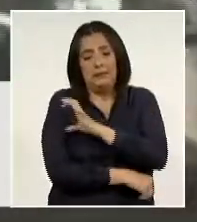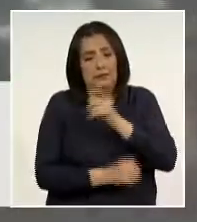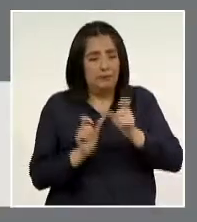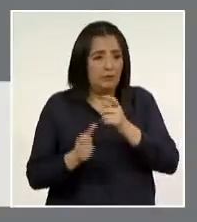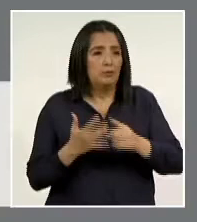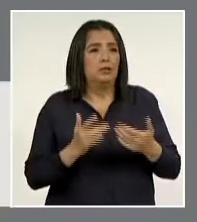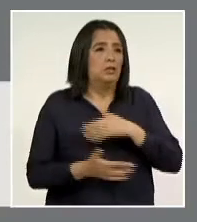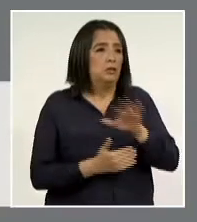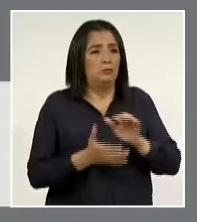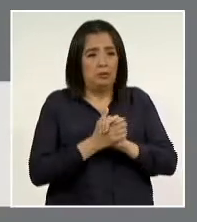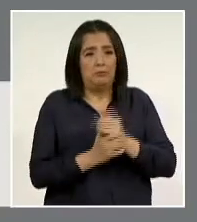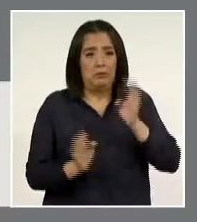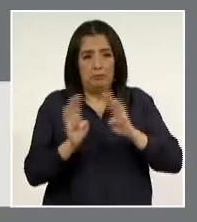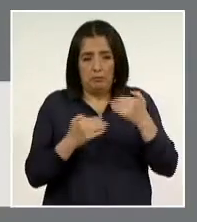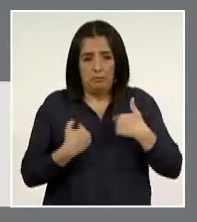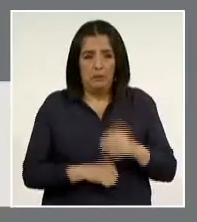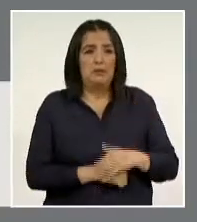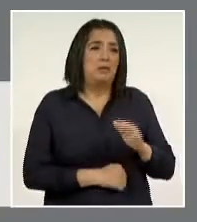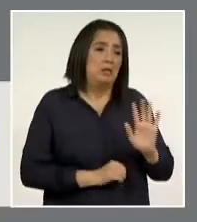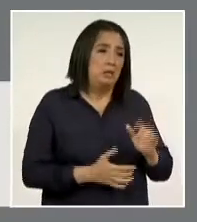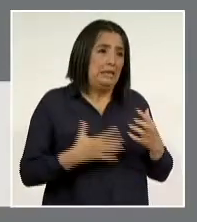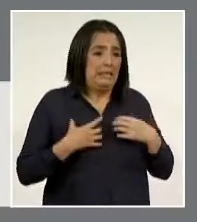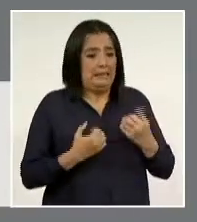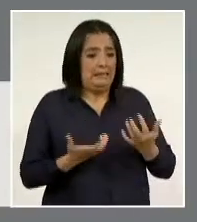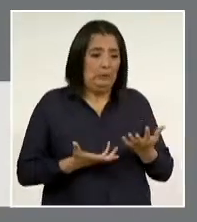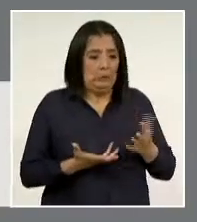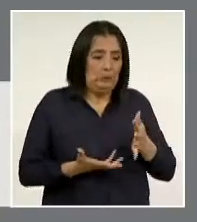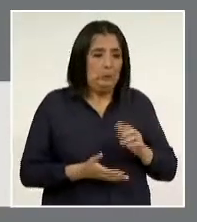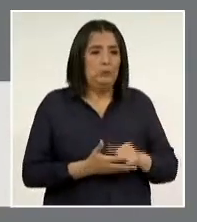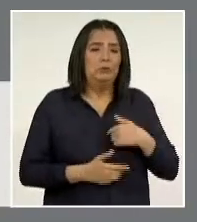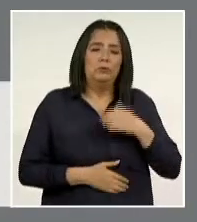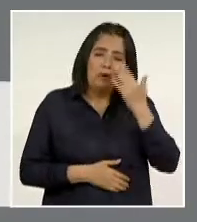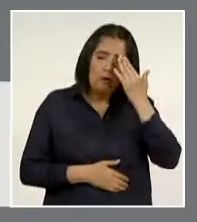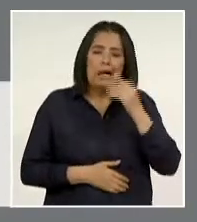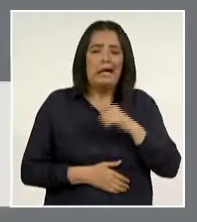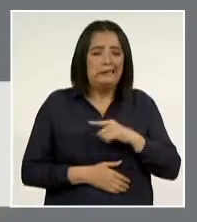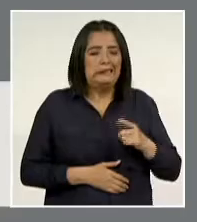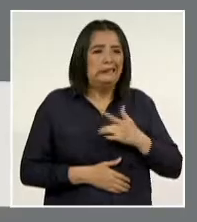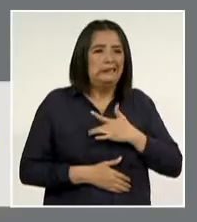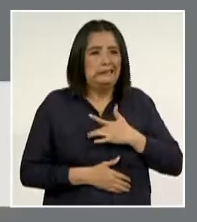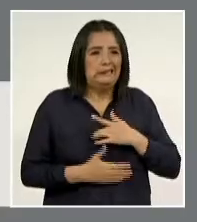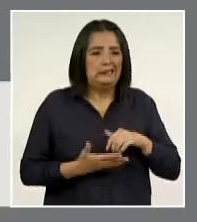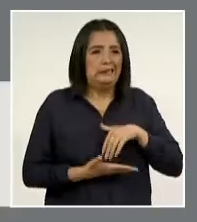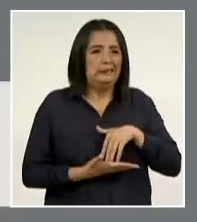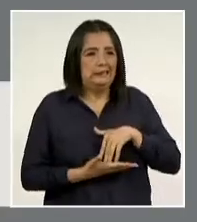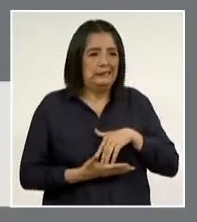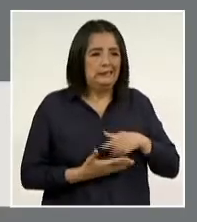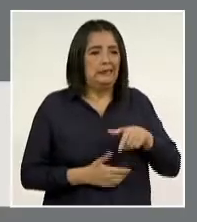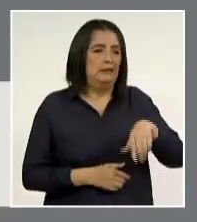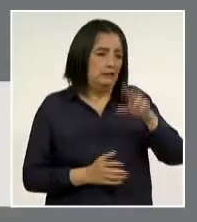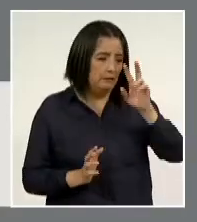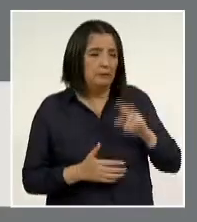recibidas y a todos mis amigos por su preocupación. A pesar de que la salud no siempre me acompaña, no soy ajeno a la sensación de inestabilidad que vive el